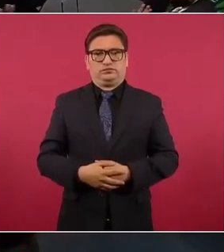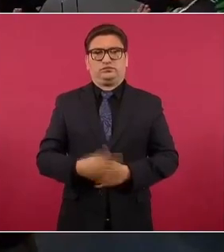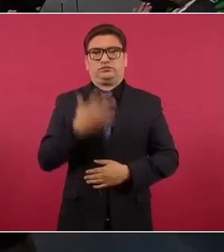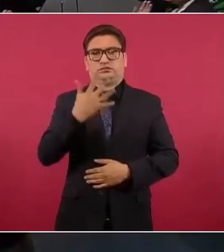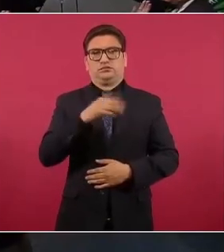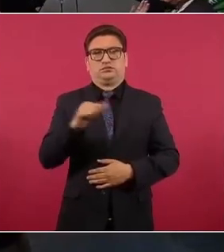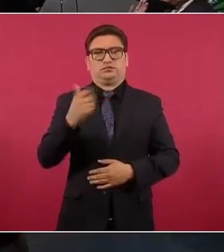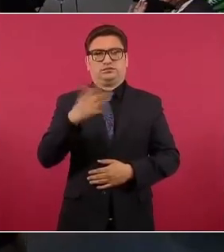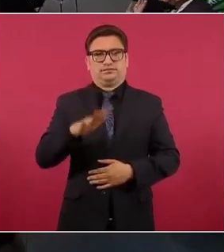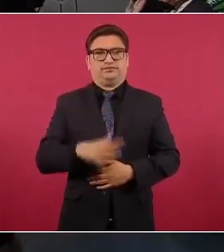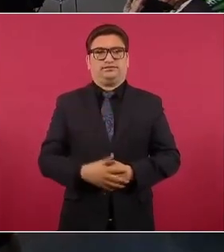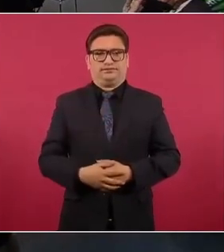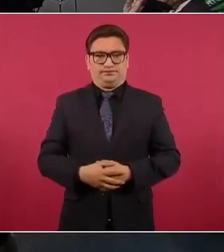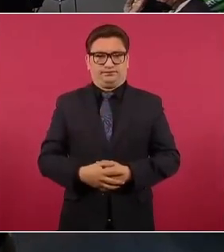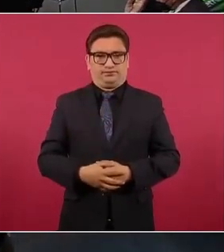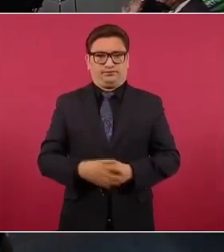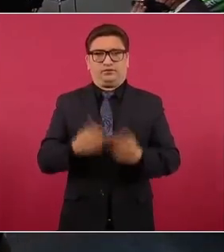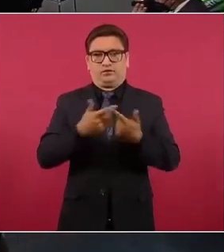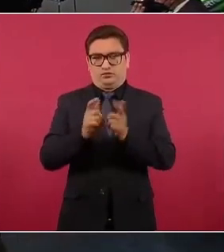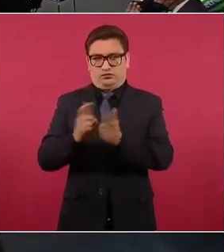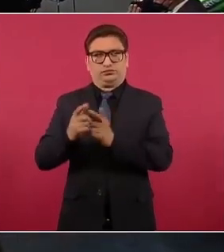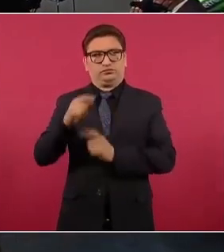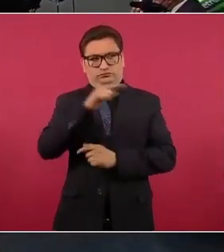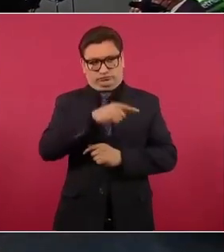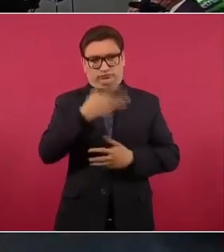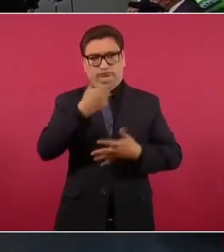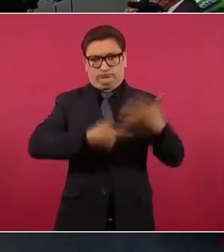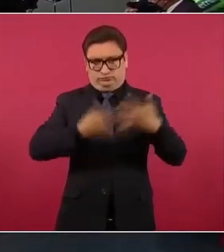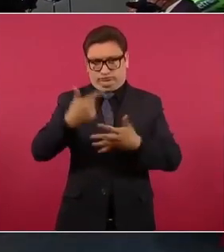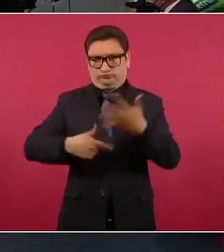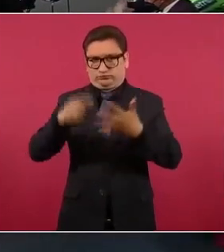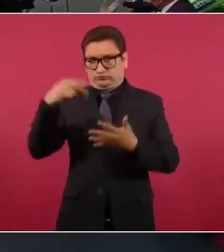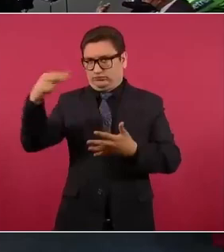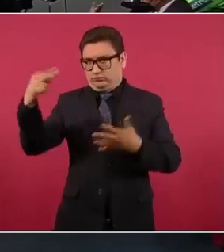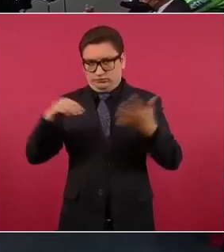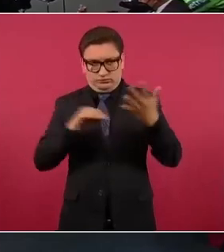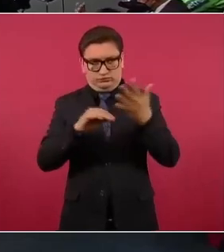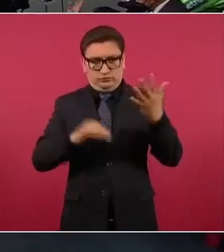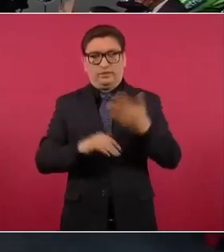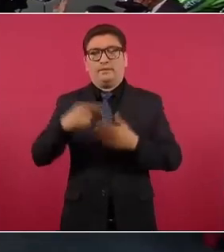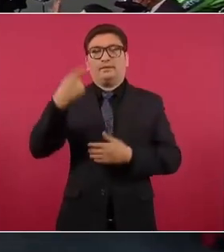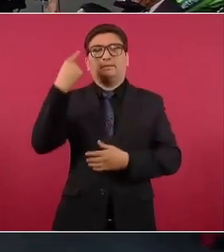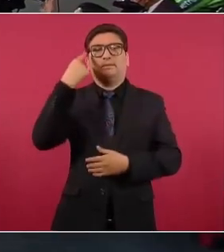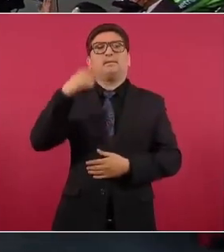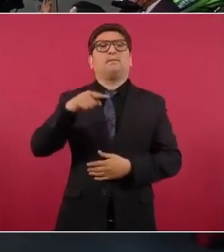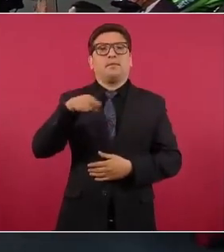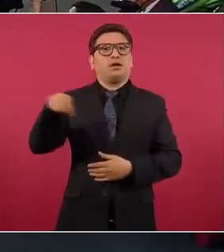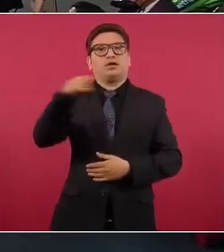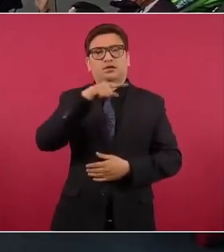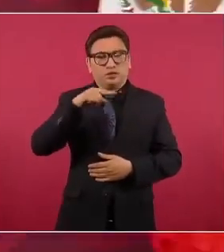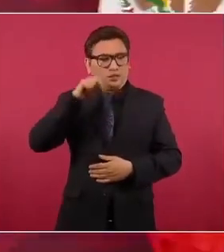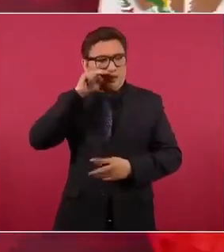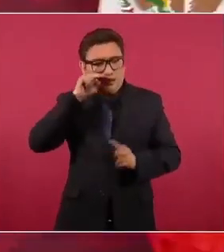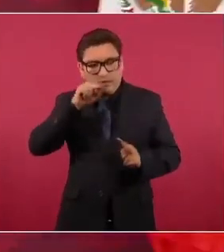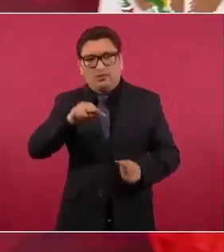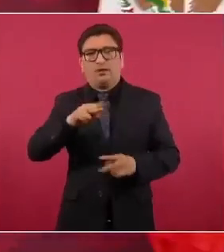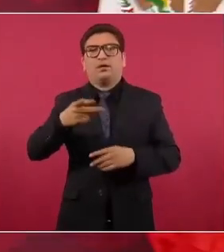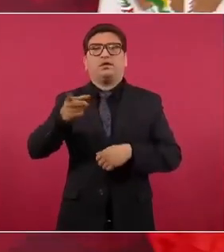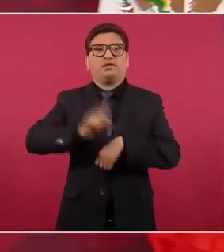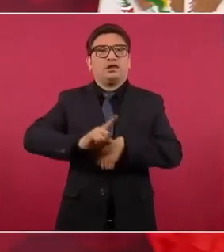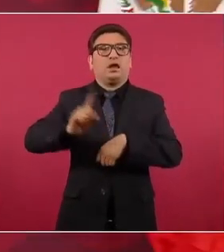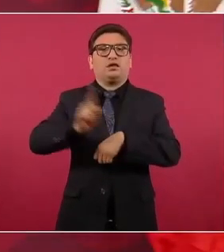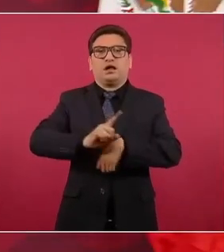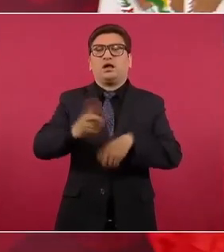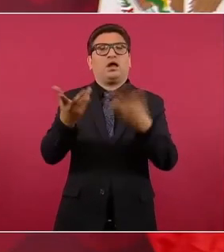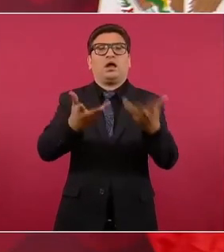5 a 10. Tú haces la lista, ¿sí? Para que vean qué es lo que hacemos